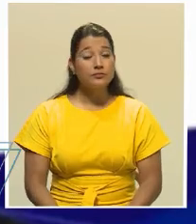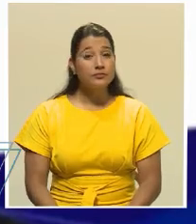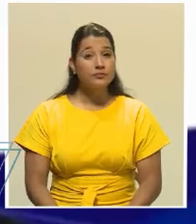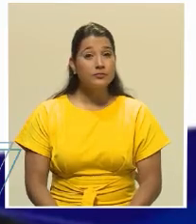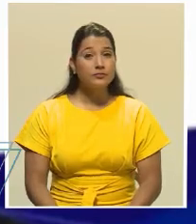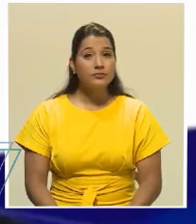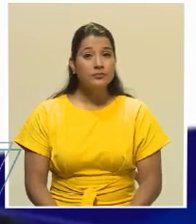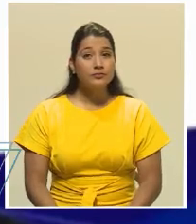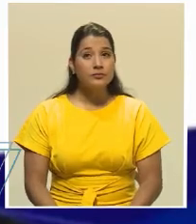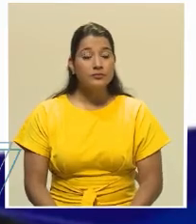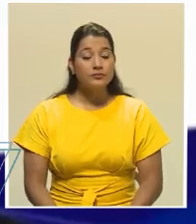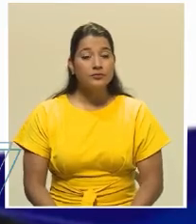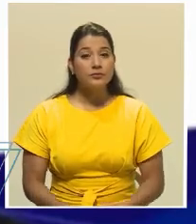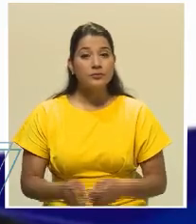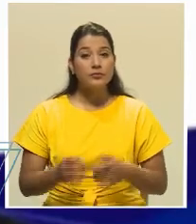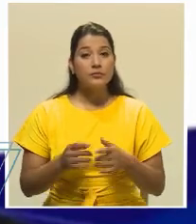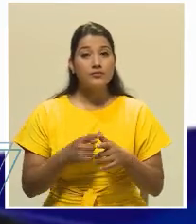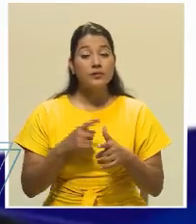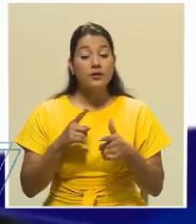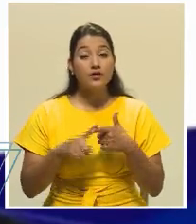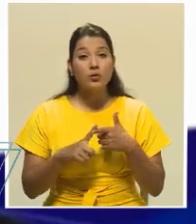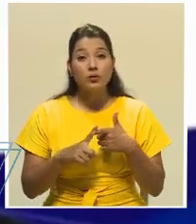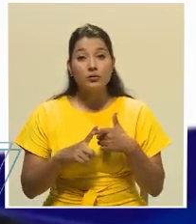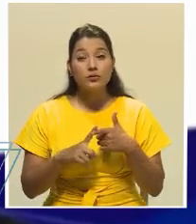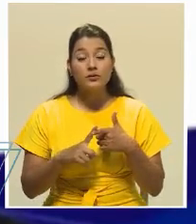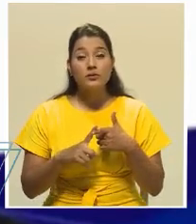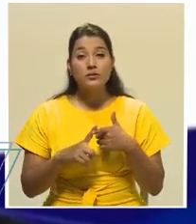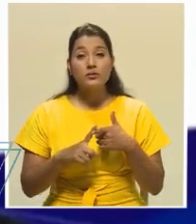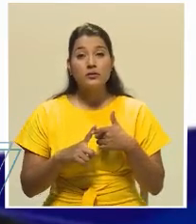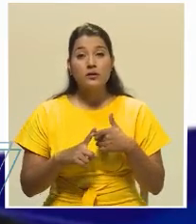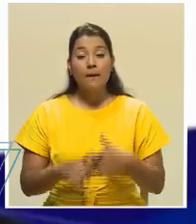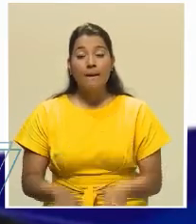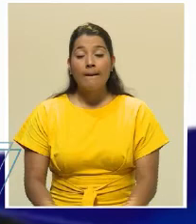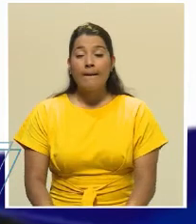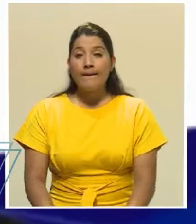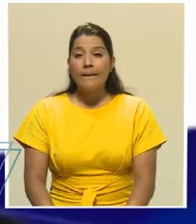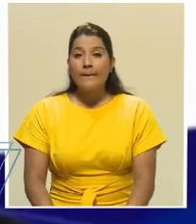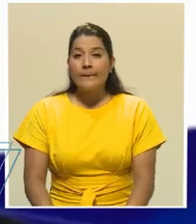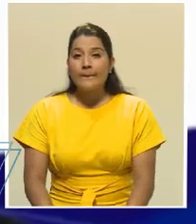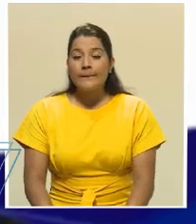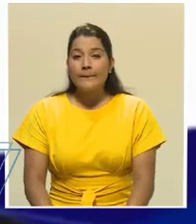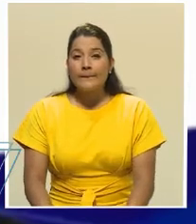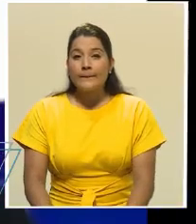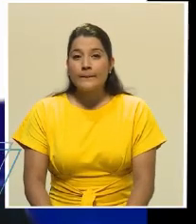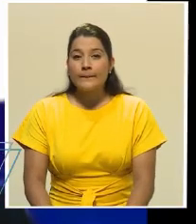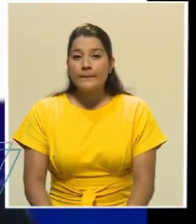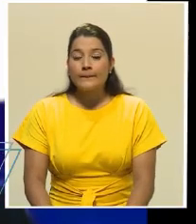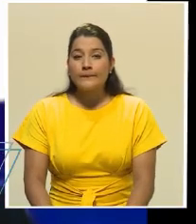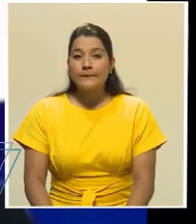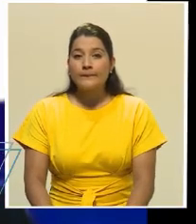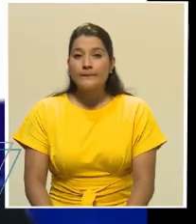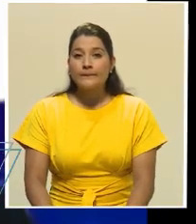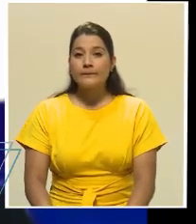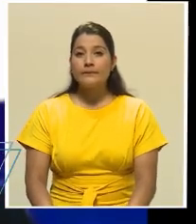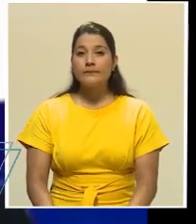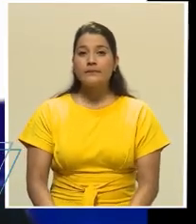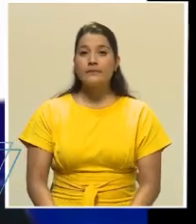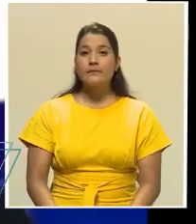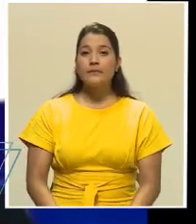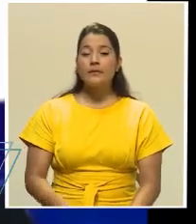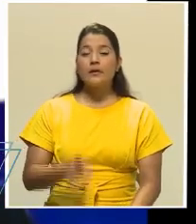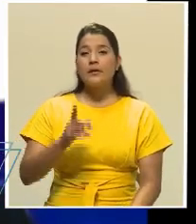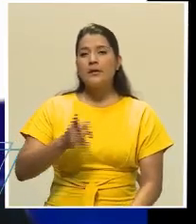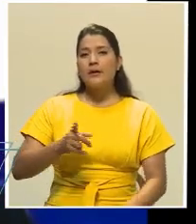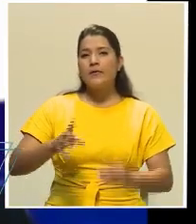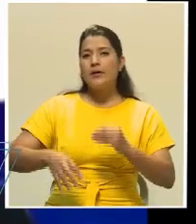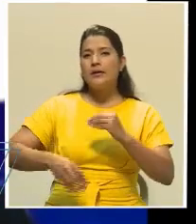público, en que toma en cuenta no solo la partida de remuneración, sino de la construcción, la